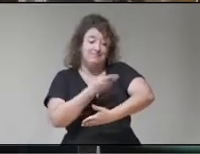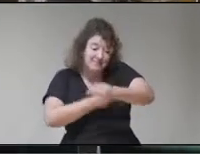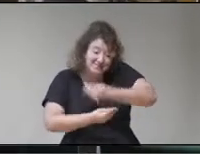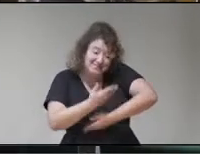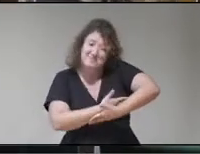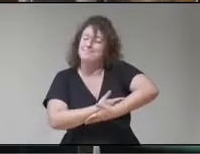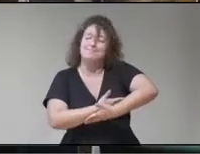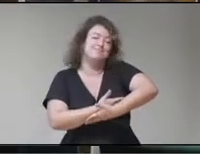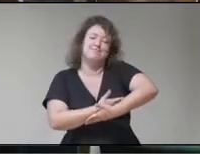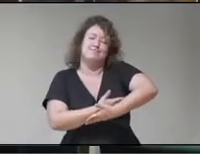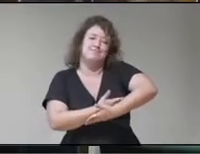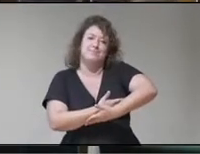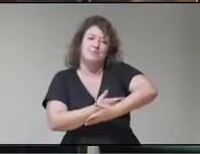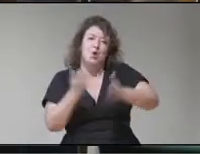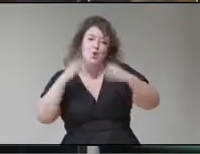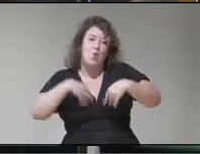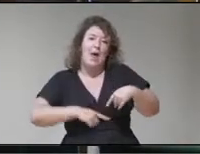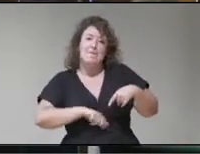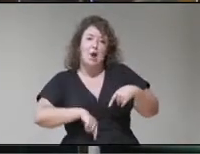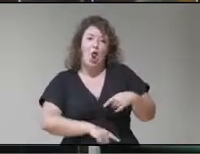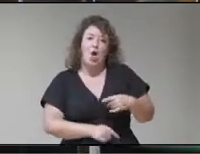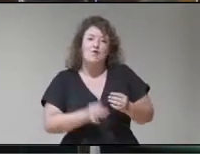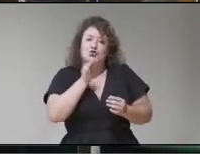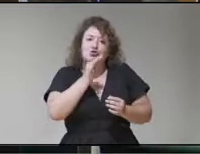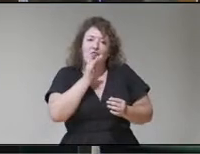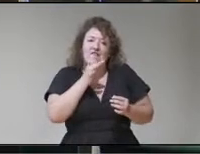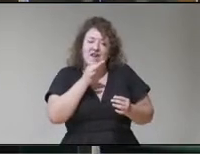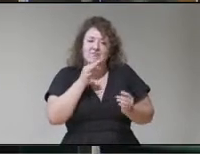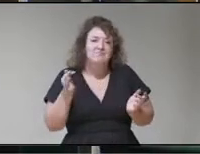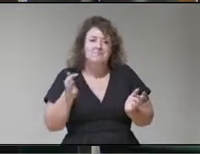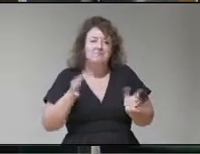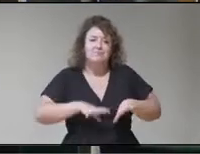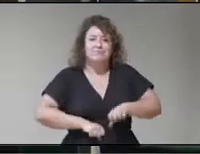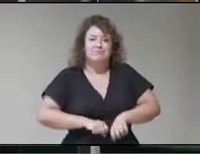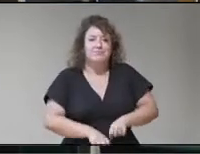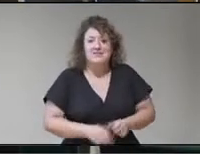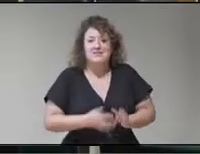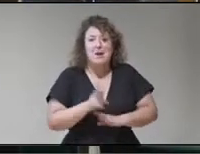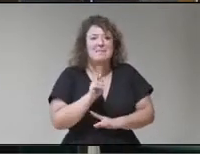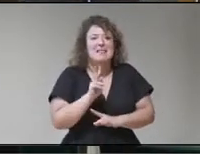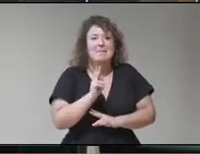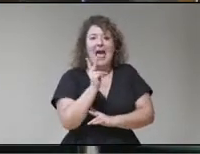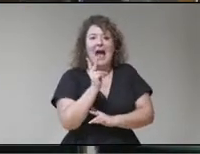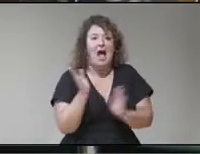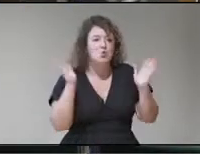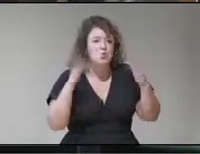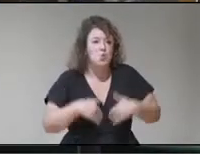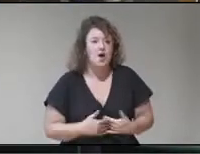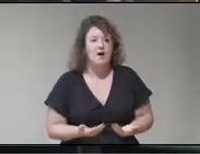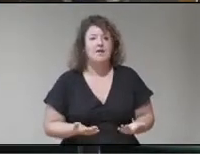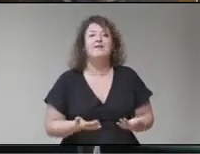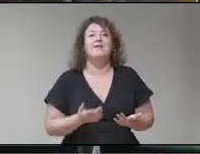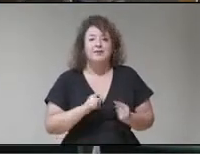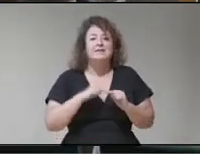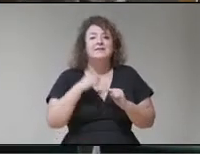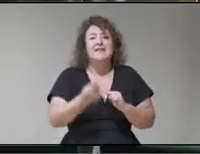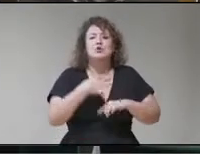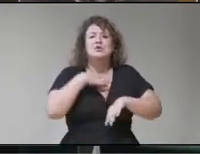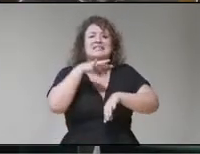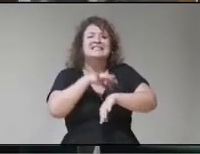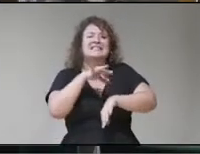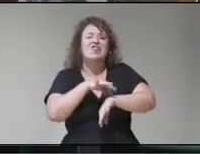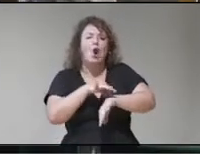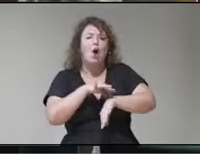nacidos no hay microbiota, por lo tanto no hay una fuente de vitamina K. Y eso da lugar a un síndrome